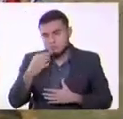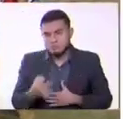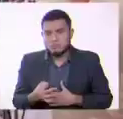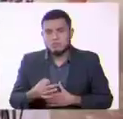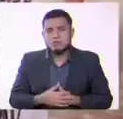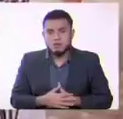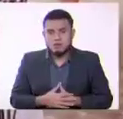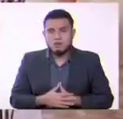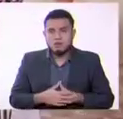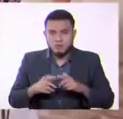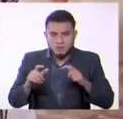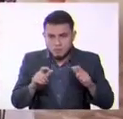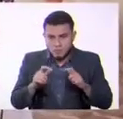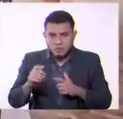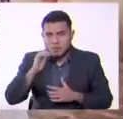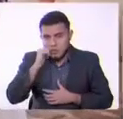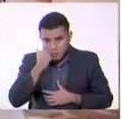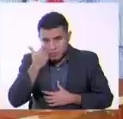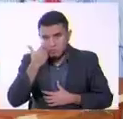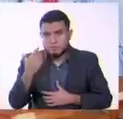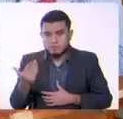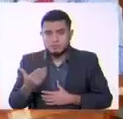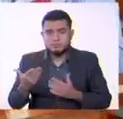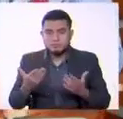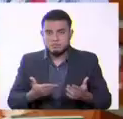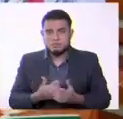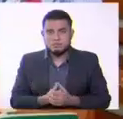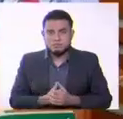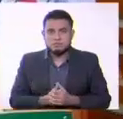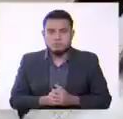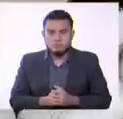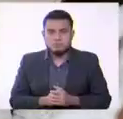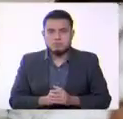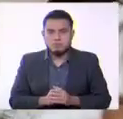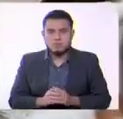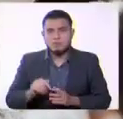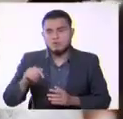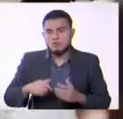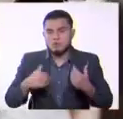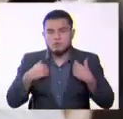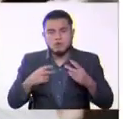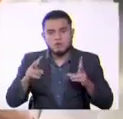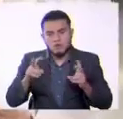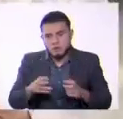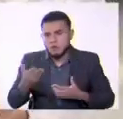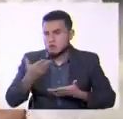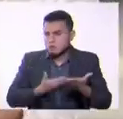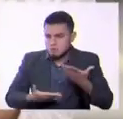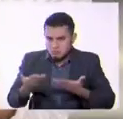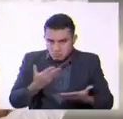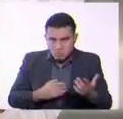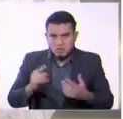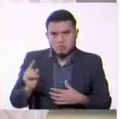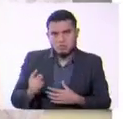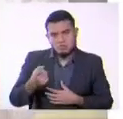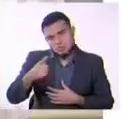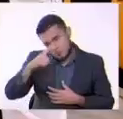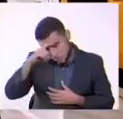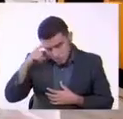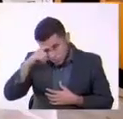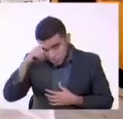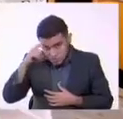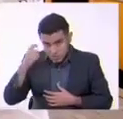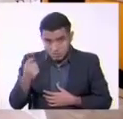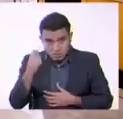etapas que la adolescencia y la juventud les trae. Hoy también tenemos el tema de emprendedurismo, el tema de primer empleo,